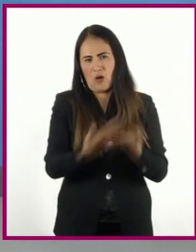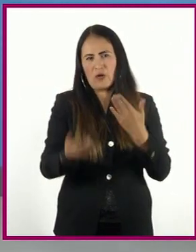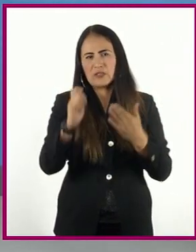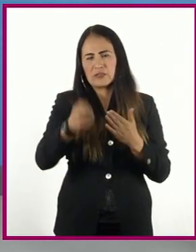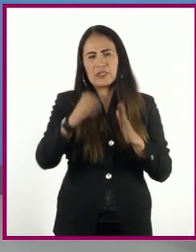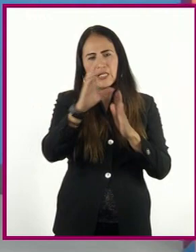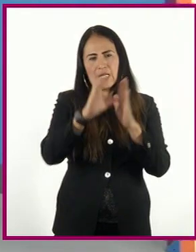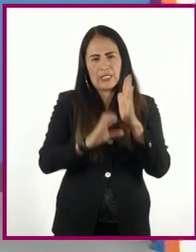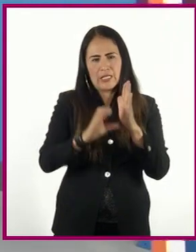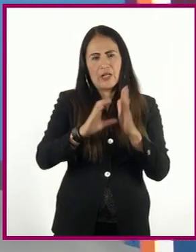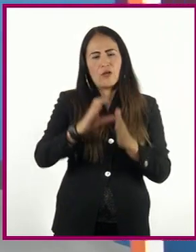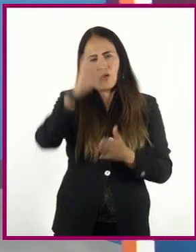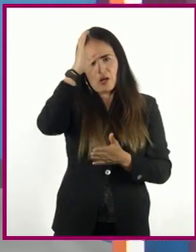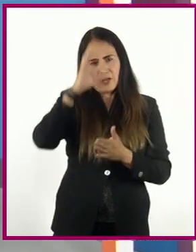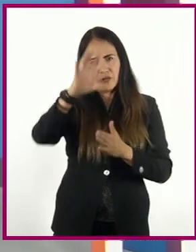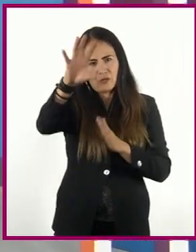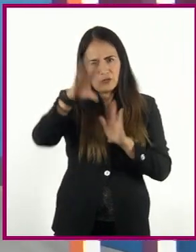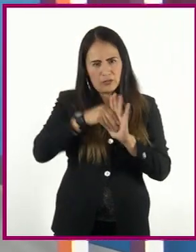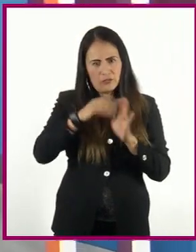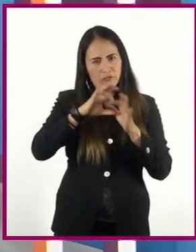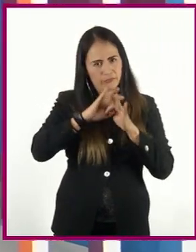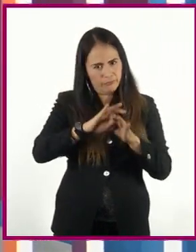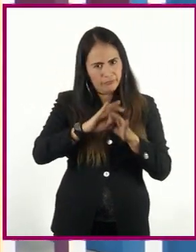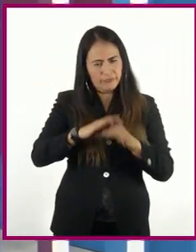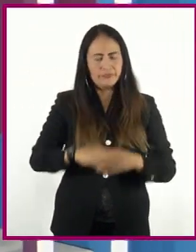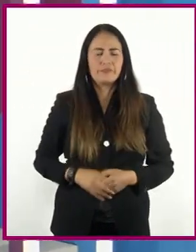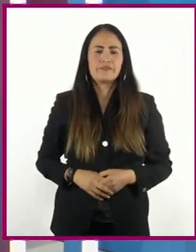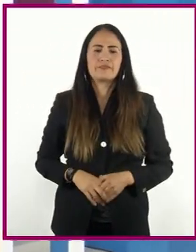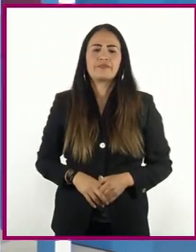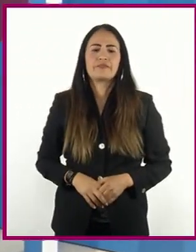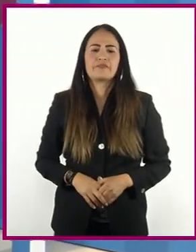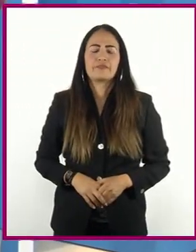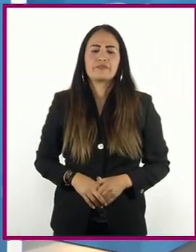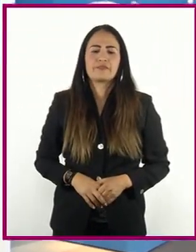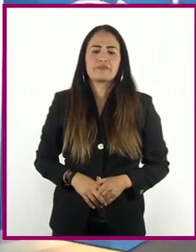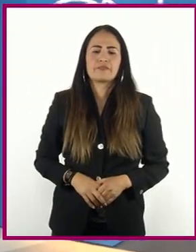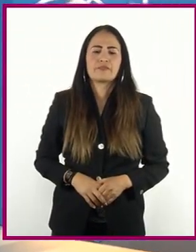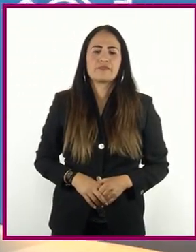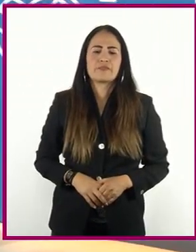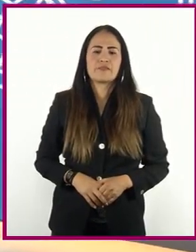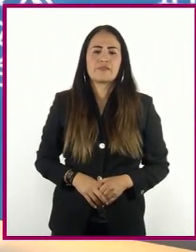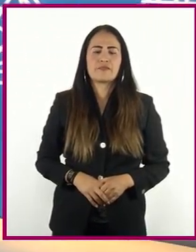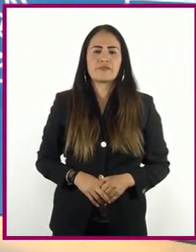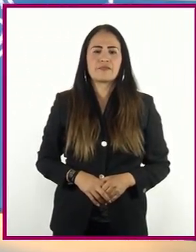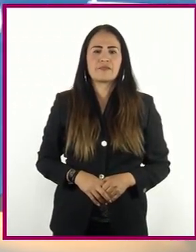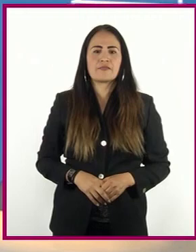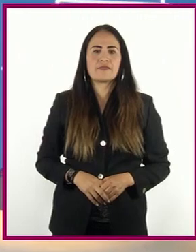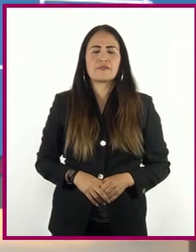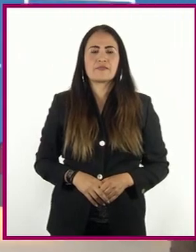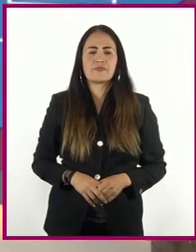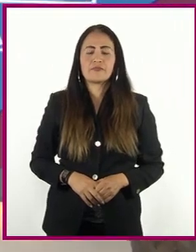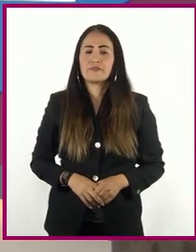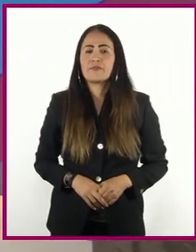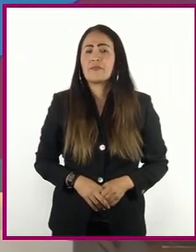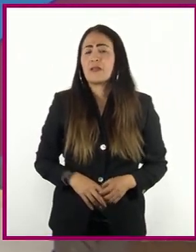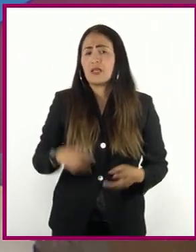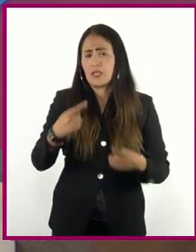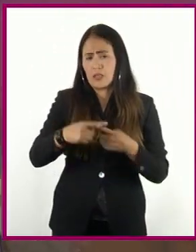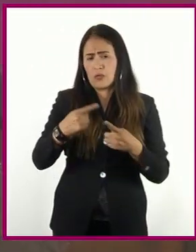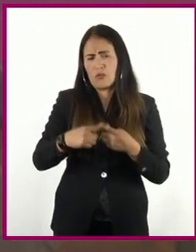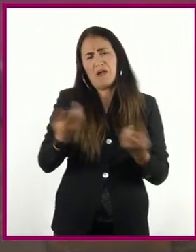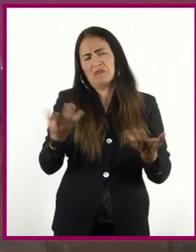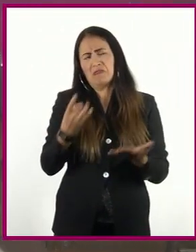católico. Si bien la mayoría de estas son de carácter religioso, también fueron utilizadas como objeto de